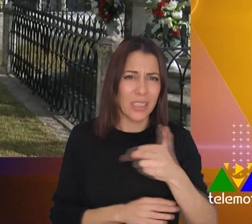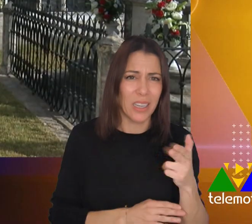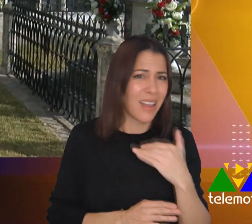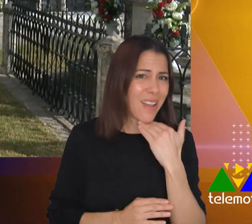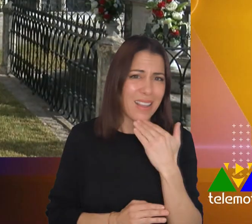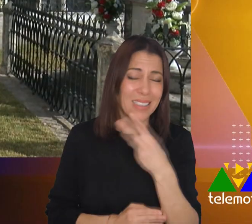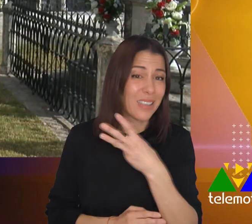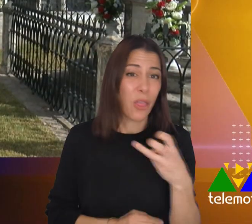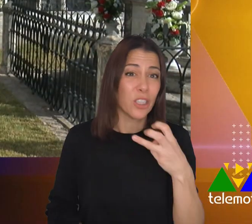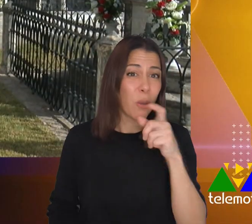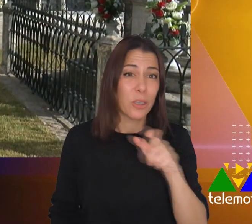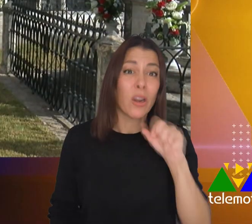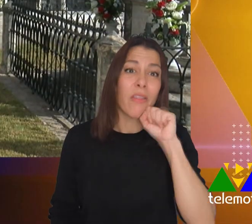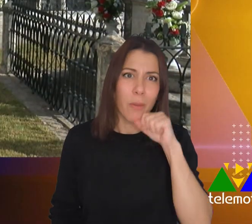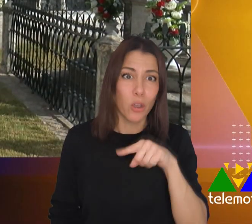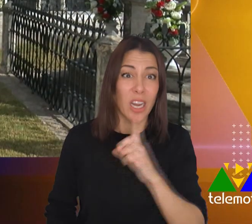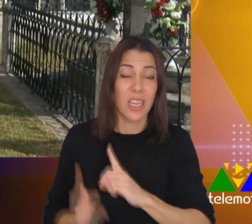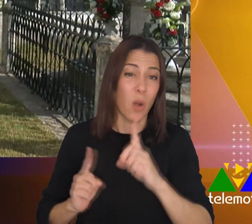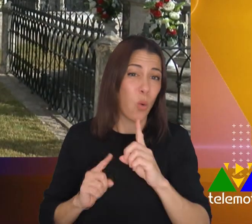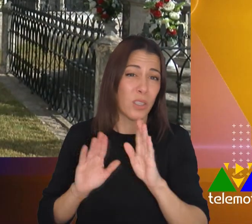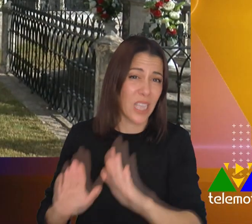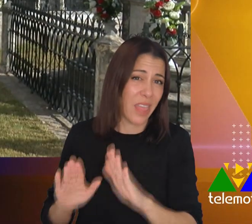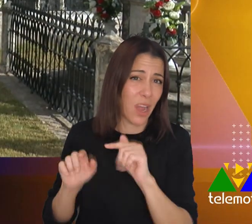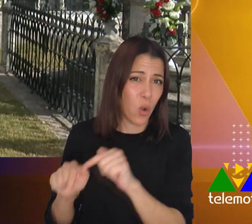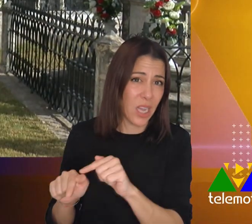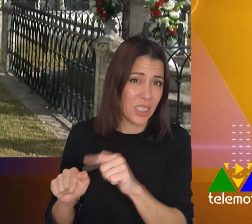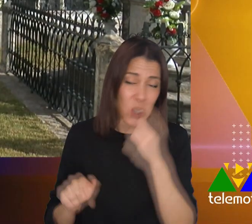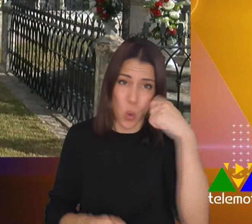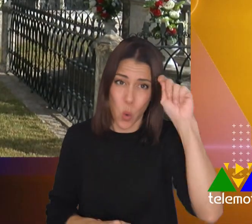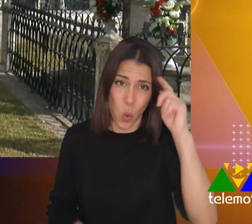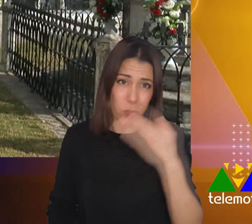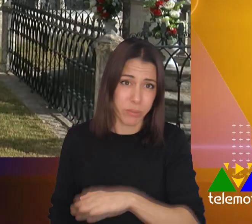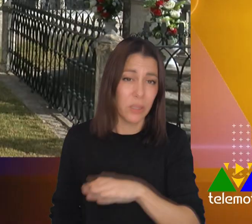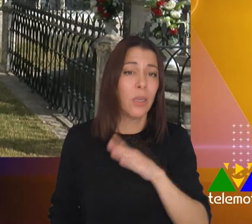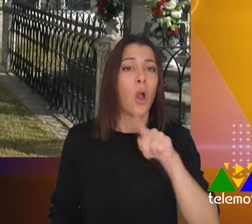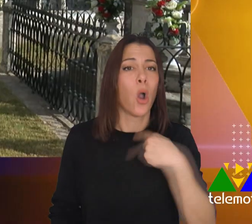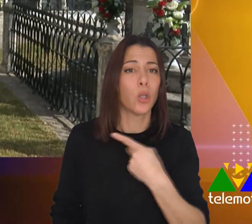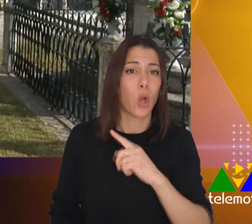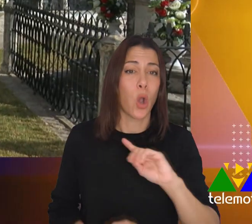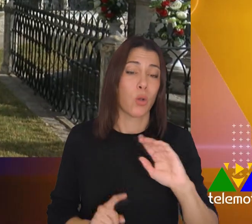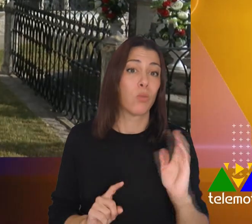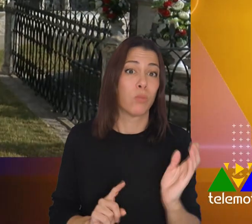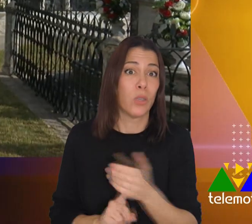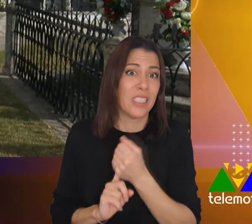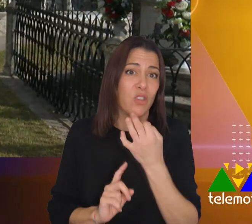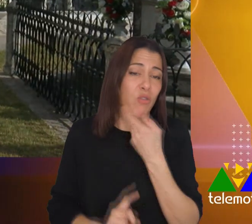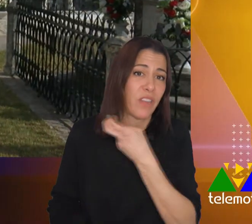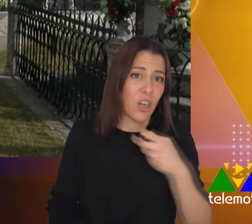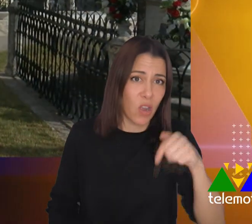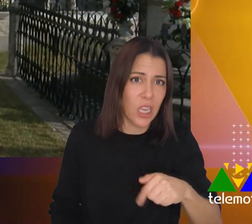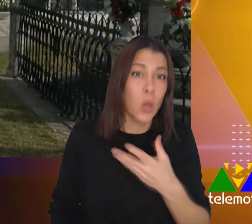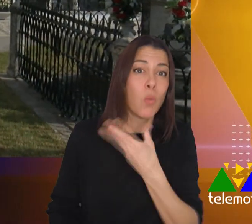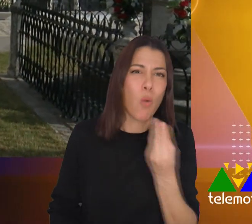casi 300 motrileños, algunos de ellos pues allí se quedaron en Cuba, otros consiguieron venir a Motril, muchos de ellos vinieron